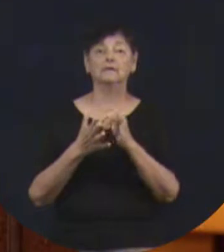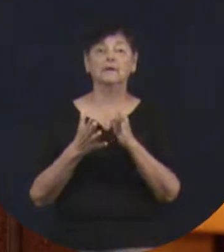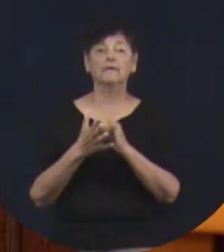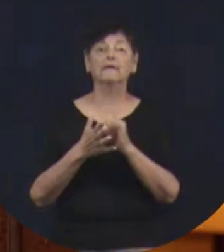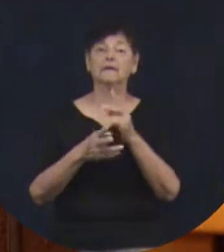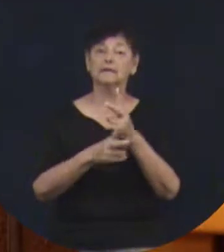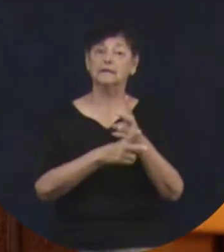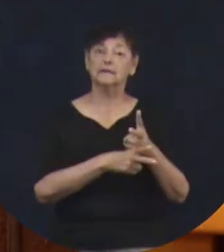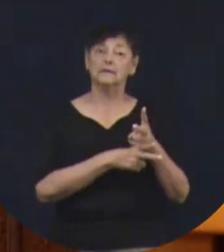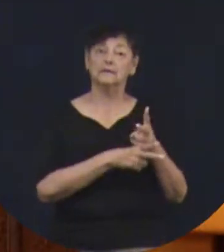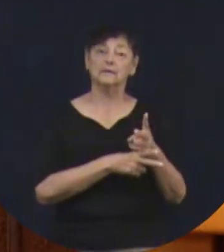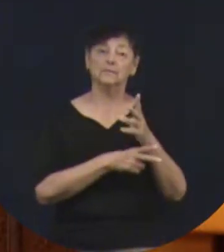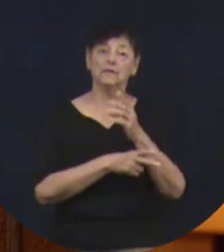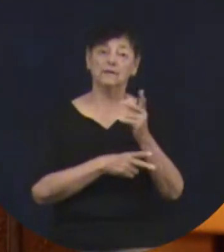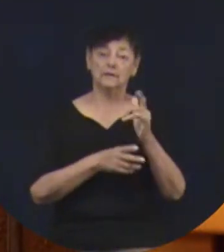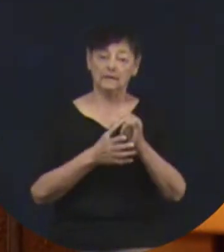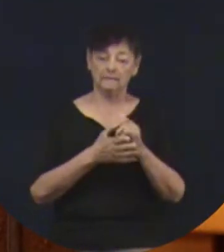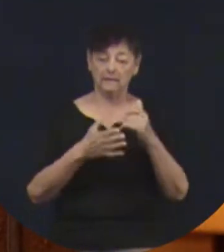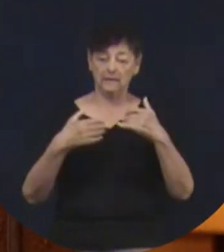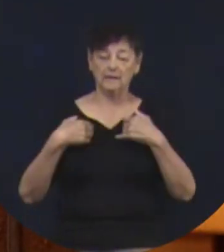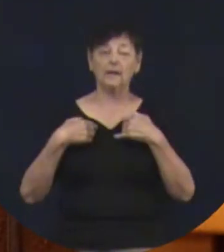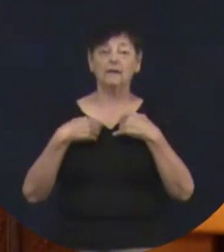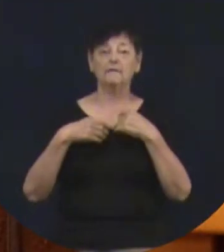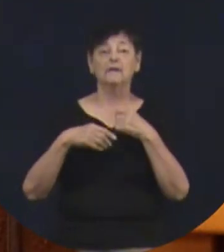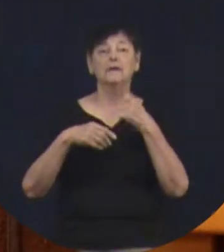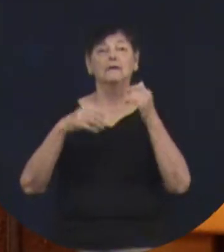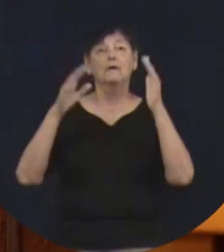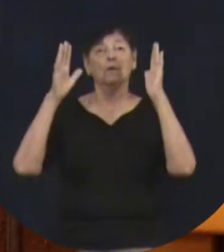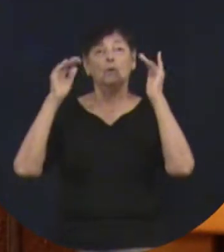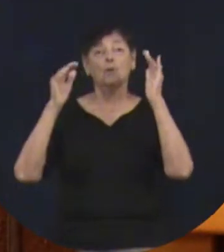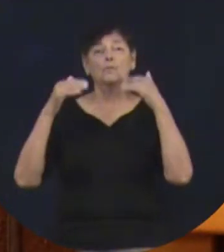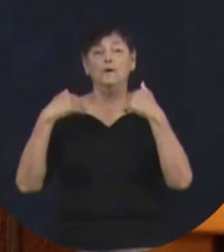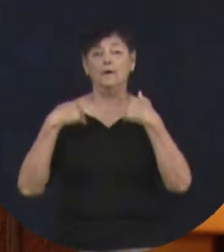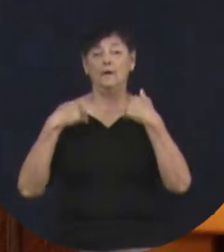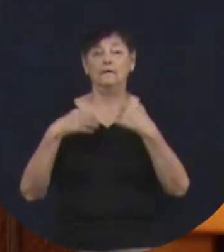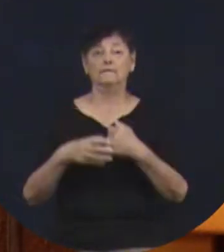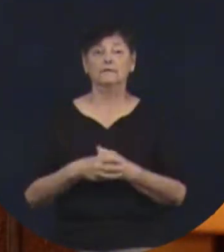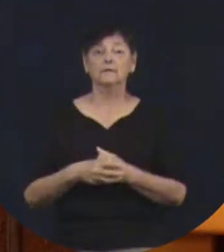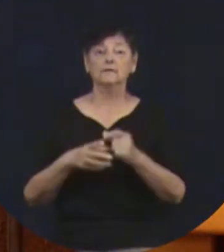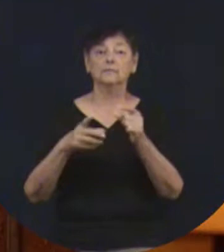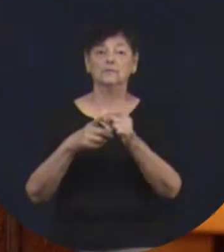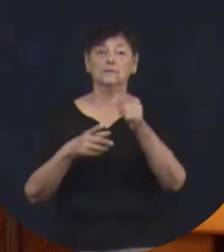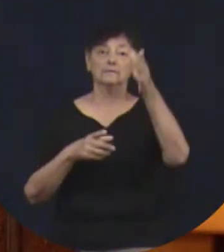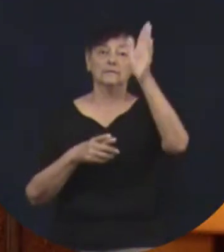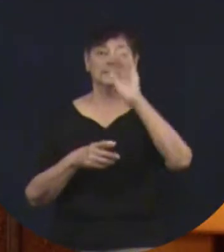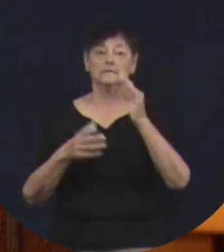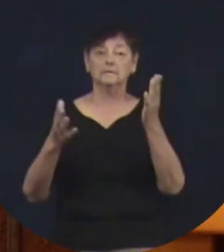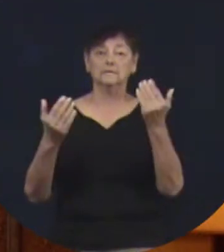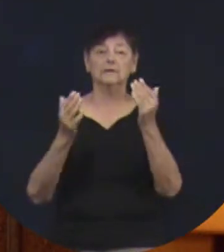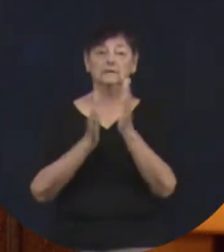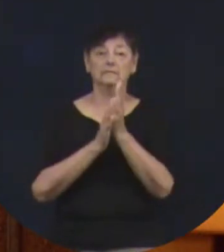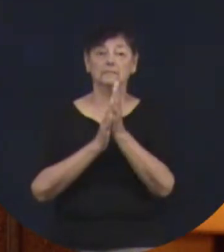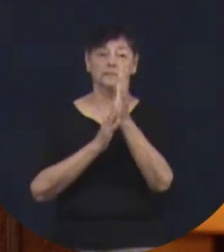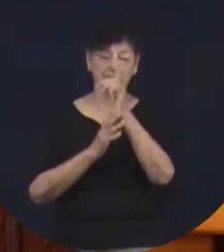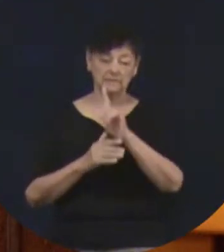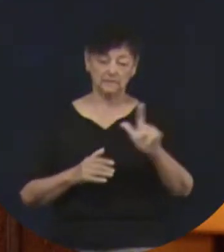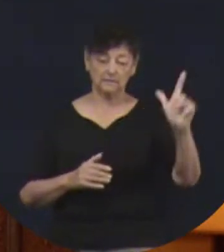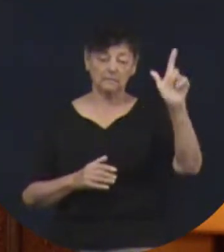lo aguardan y en él tienen puesta su esperanza. Palabra de Dios.